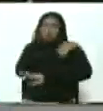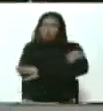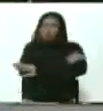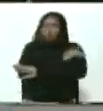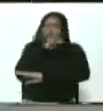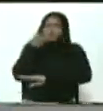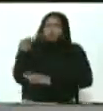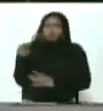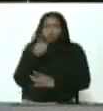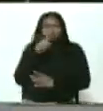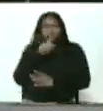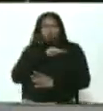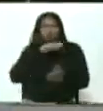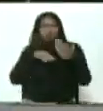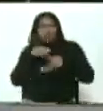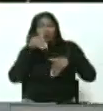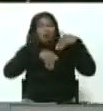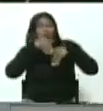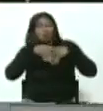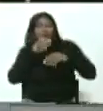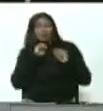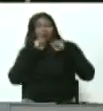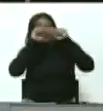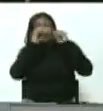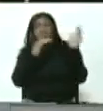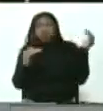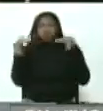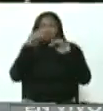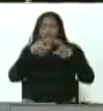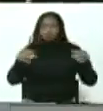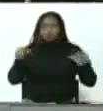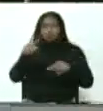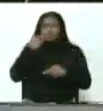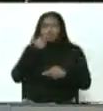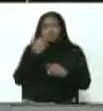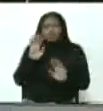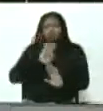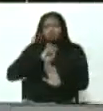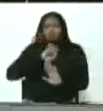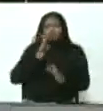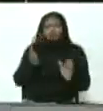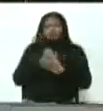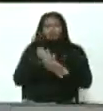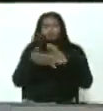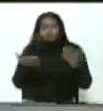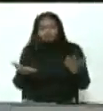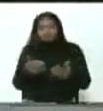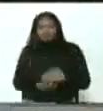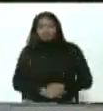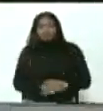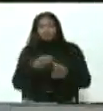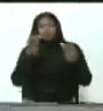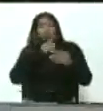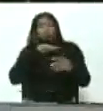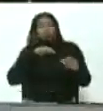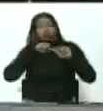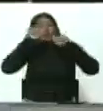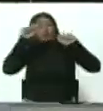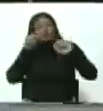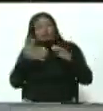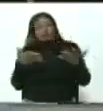Si nosotros vamos a votar, les ganamos en los territorios que ellos dicen que son de ellos. ¿Cuántos vamos a ganar?